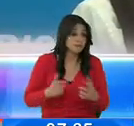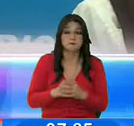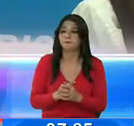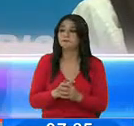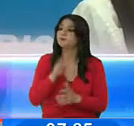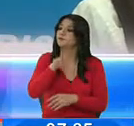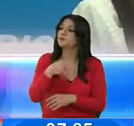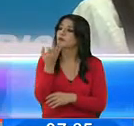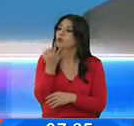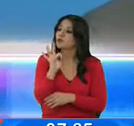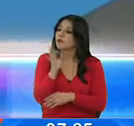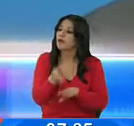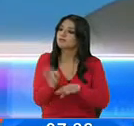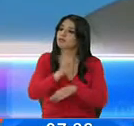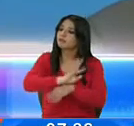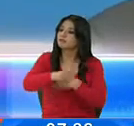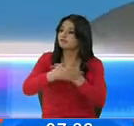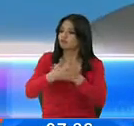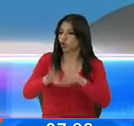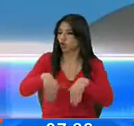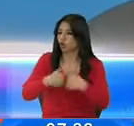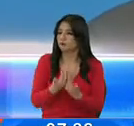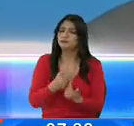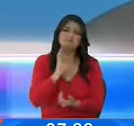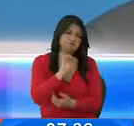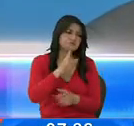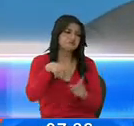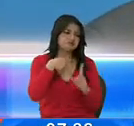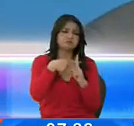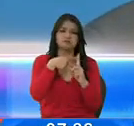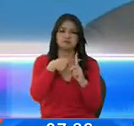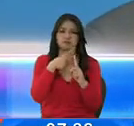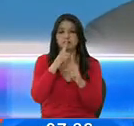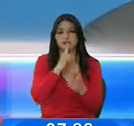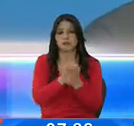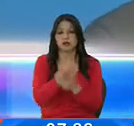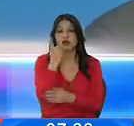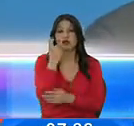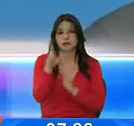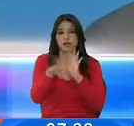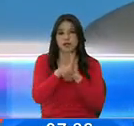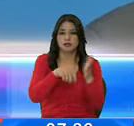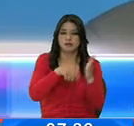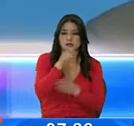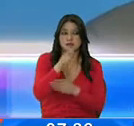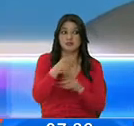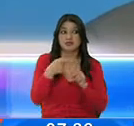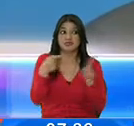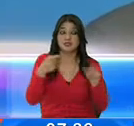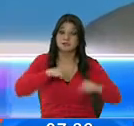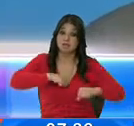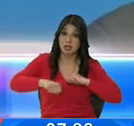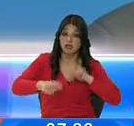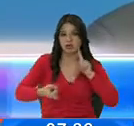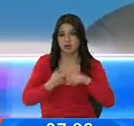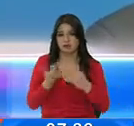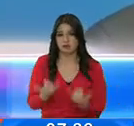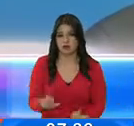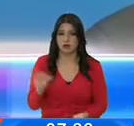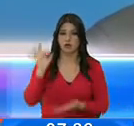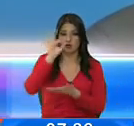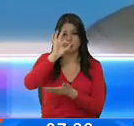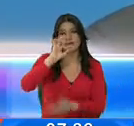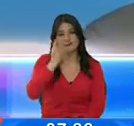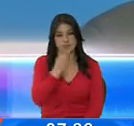asamblea yo creo que el balance es positivo y digo esto porque hemos aprobado 11 leyes desde mayo acá en mayo me posiciona como